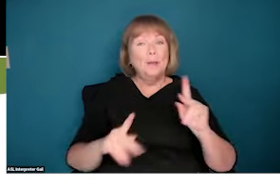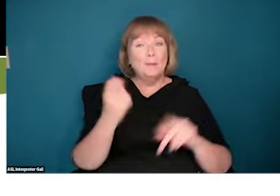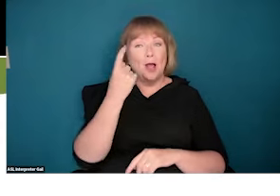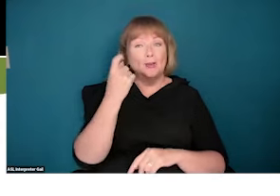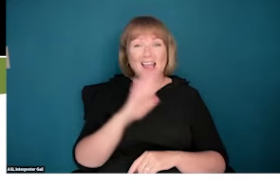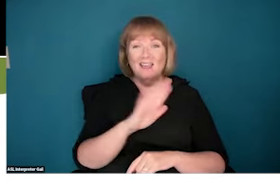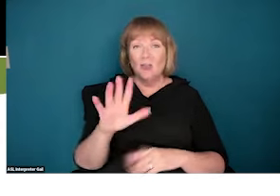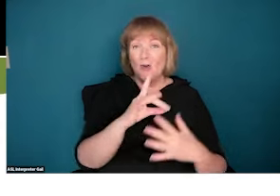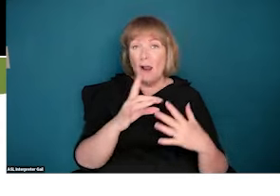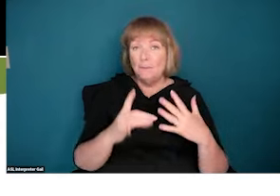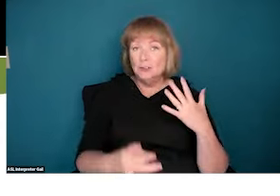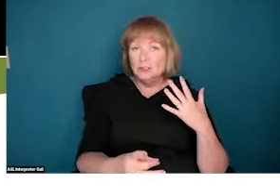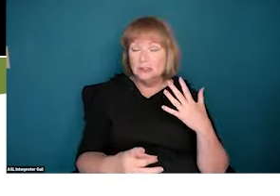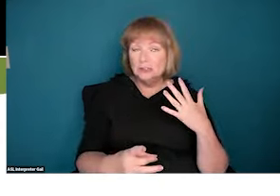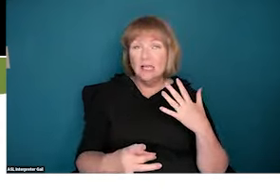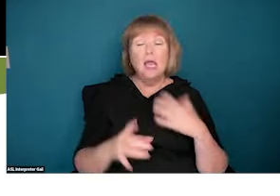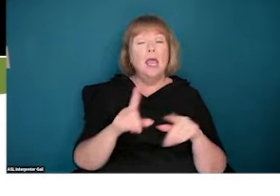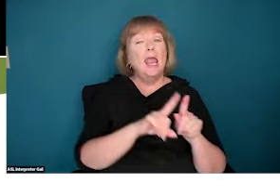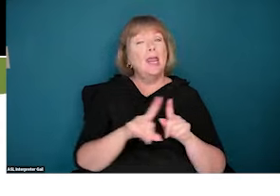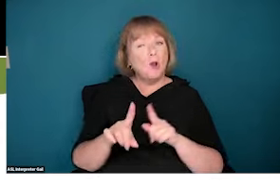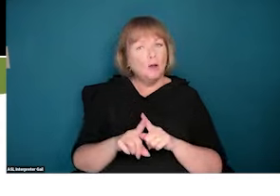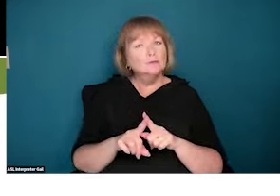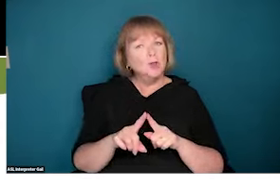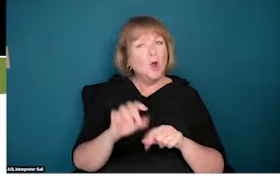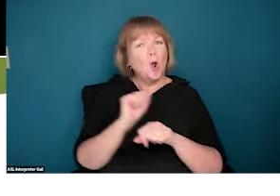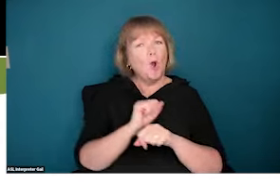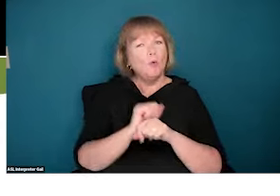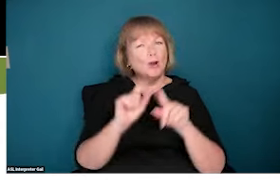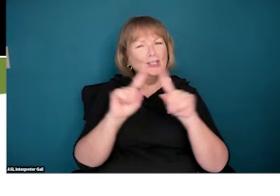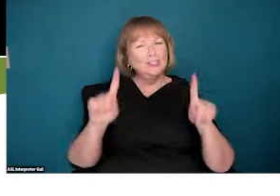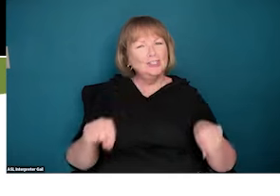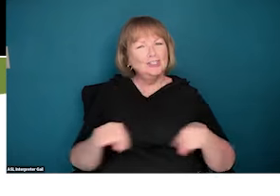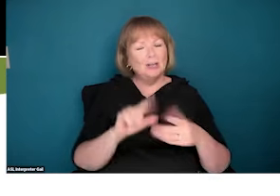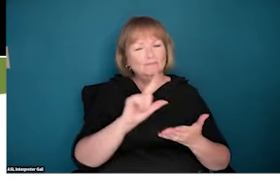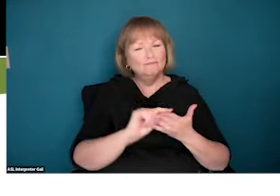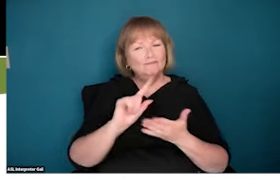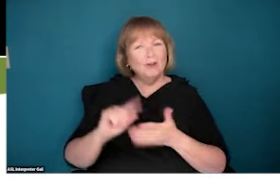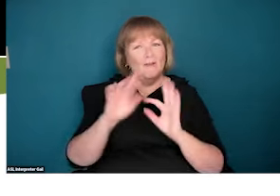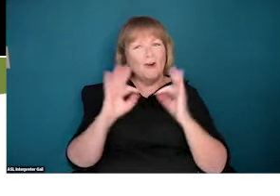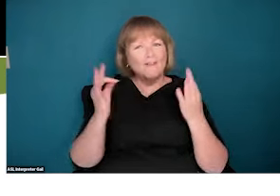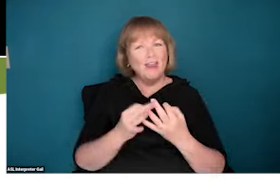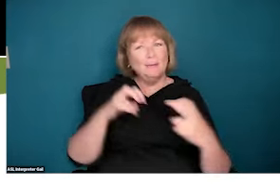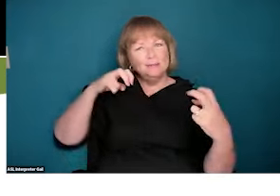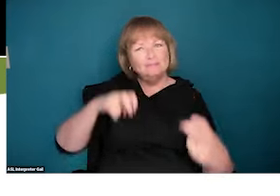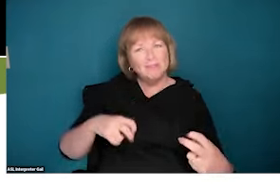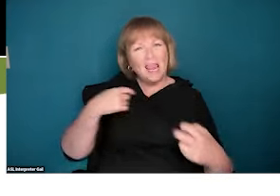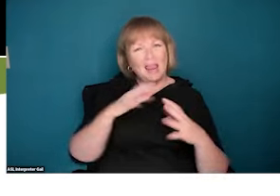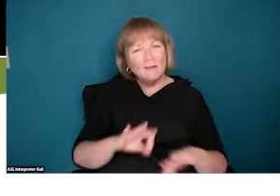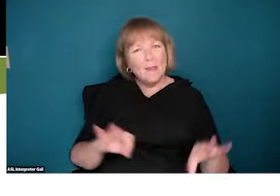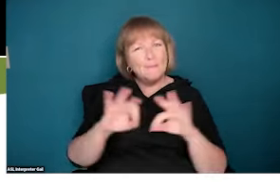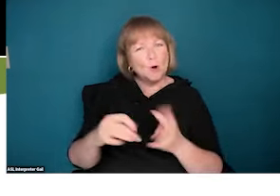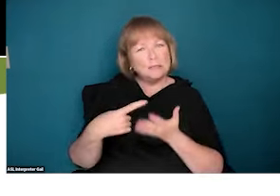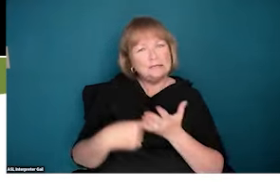periódicamente, que es una caja de herramientas con lenguaje muy básico y muy entendible con respecto a cómo tener